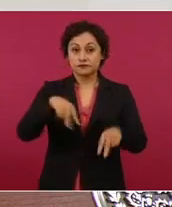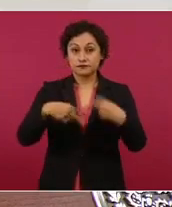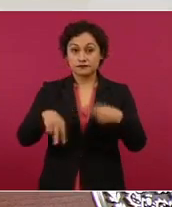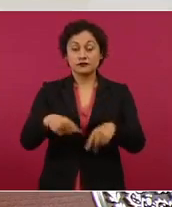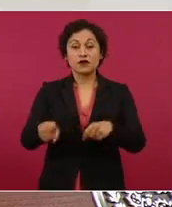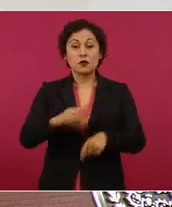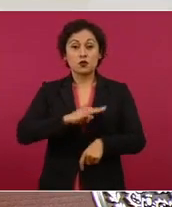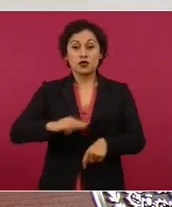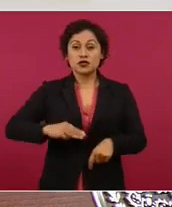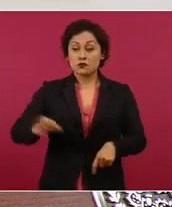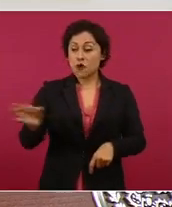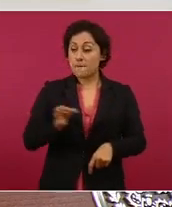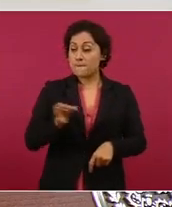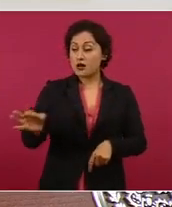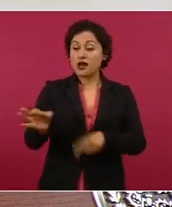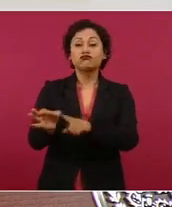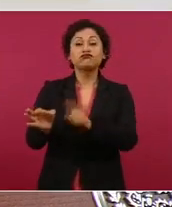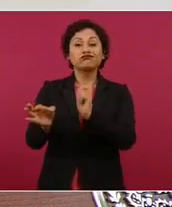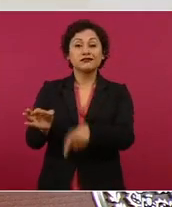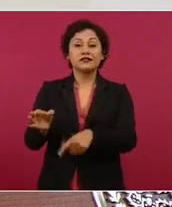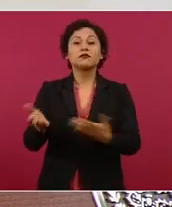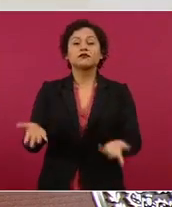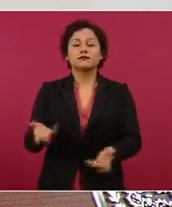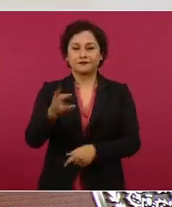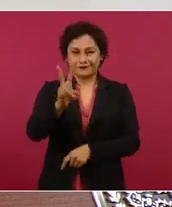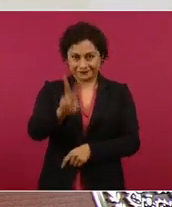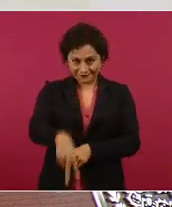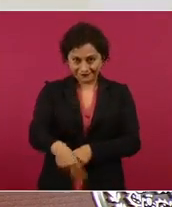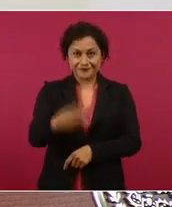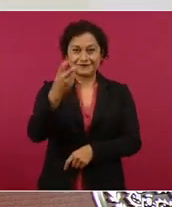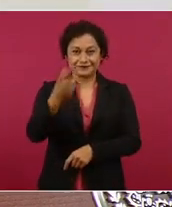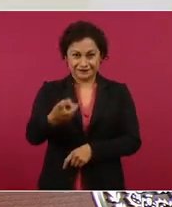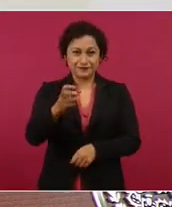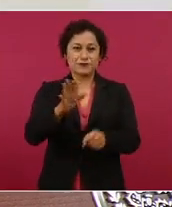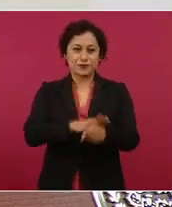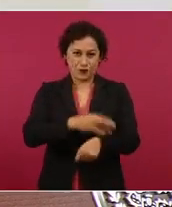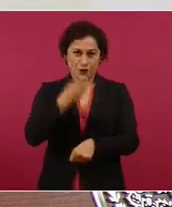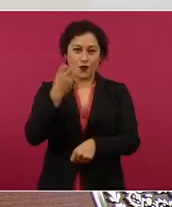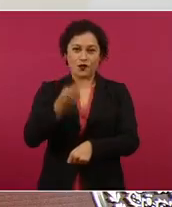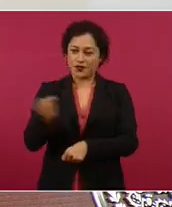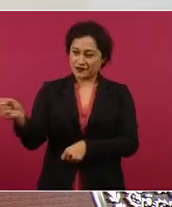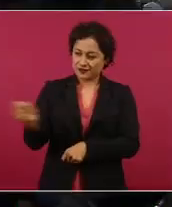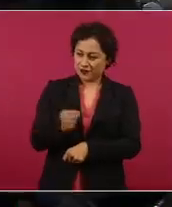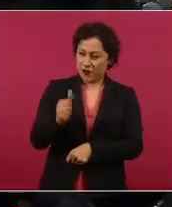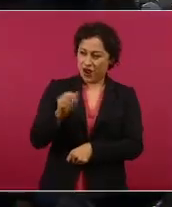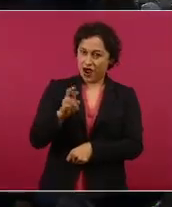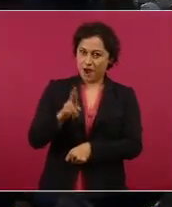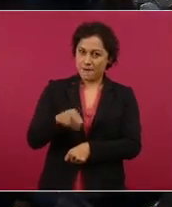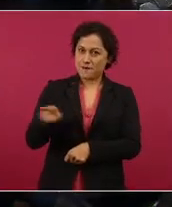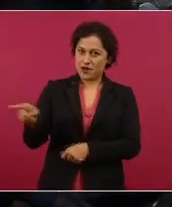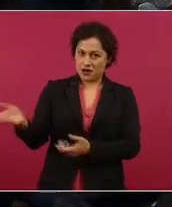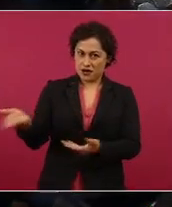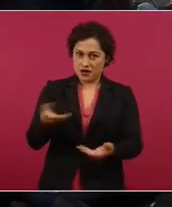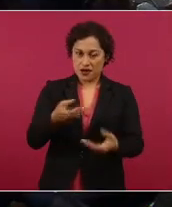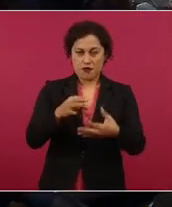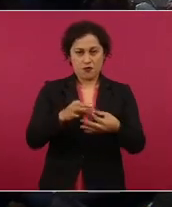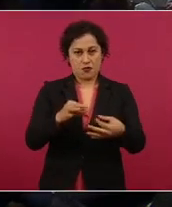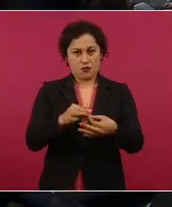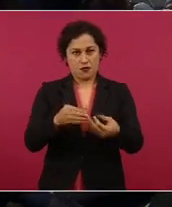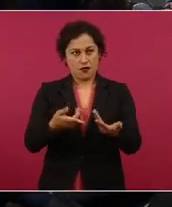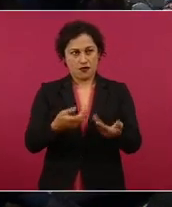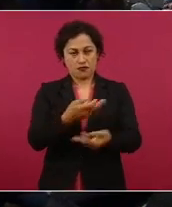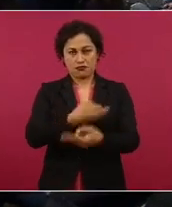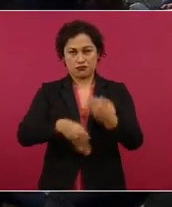Se abrió esto espacio a Amir, que les representa a ustedes y que representa a mucha gente,